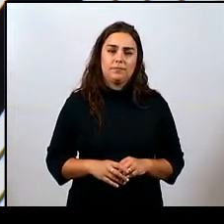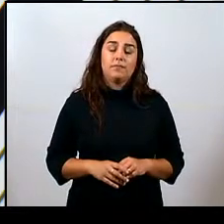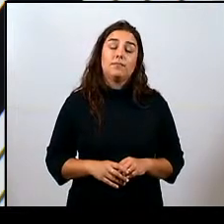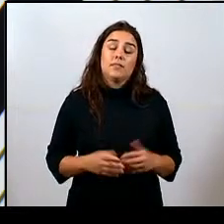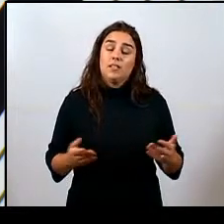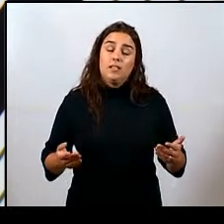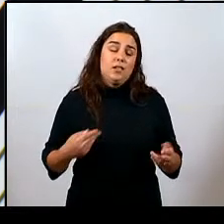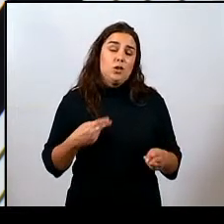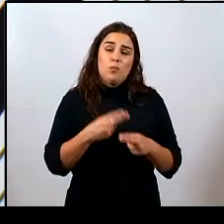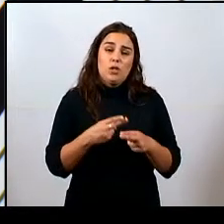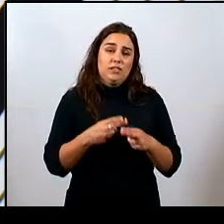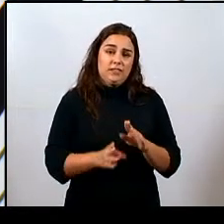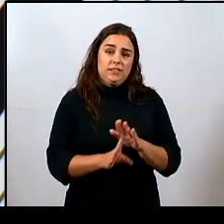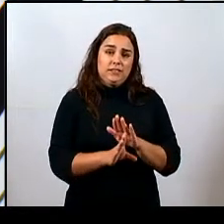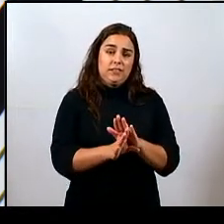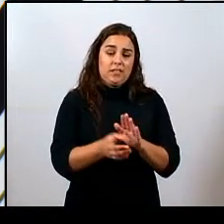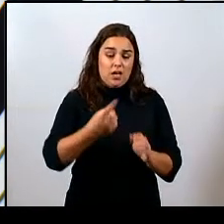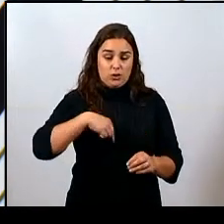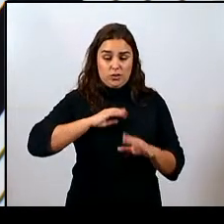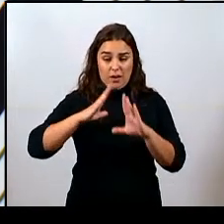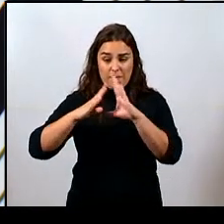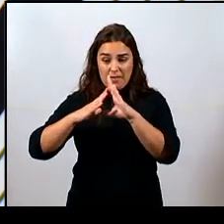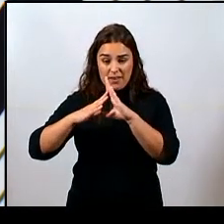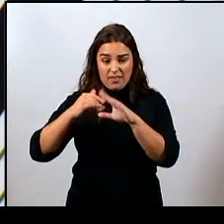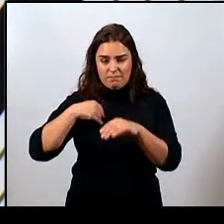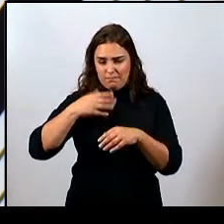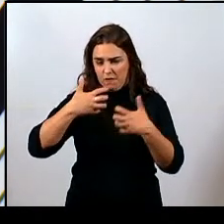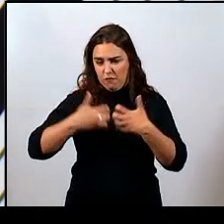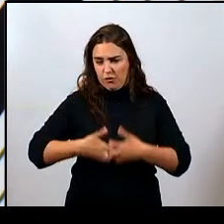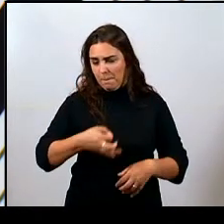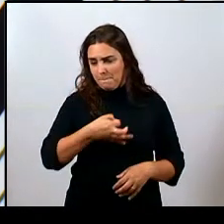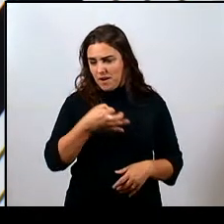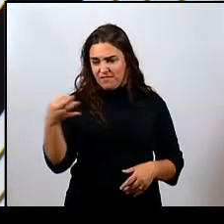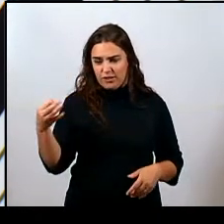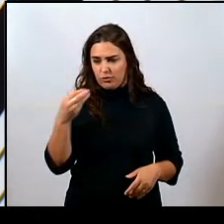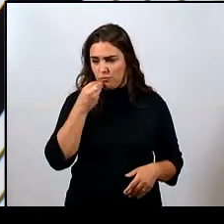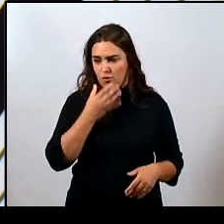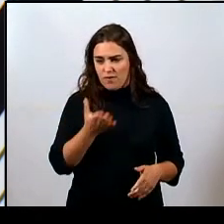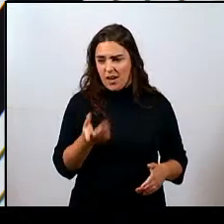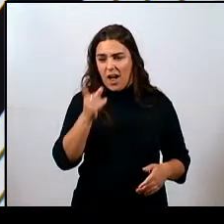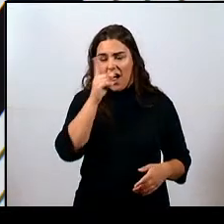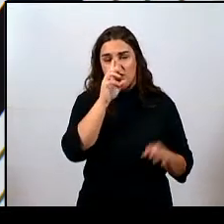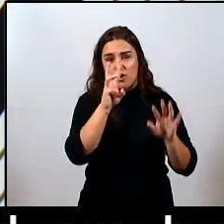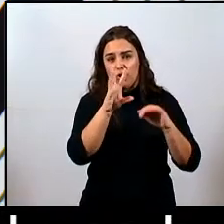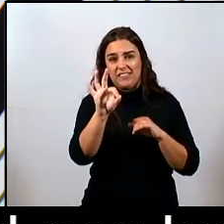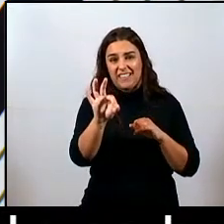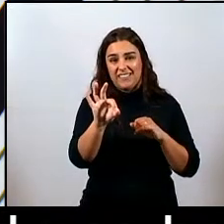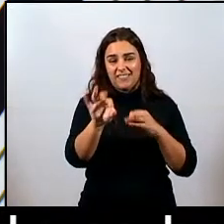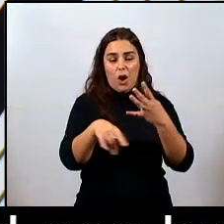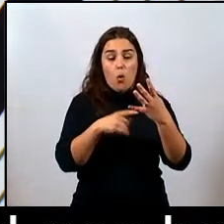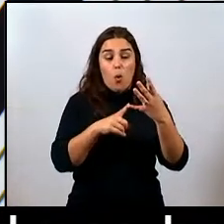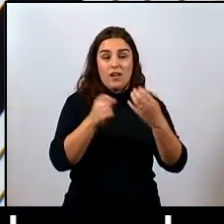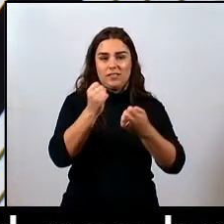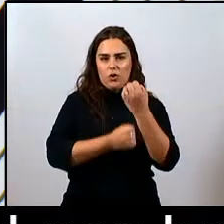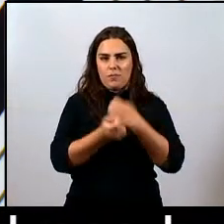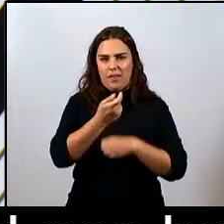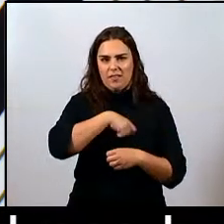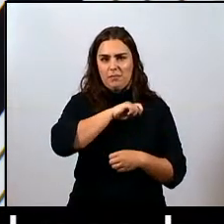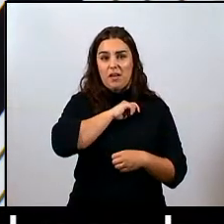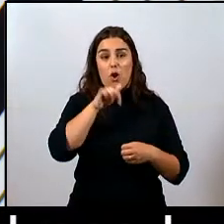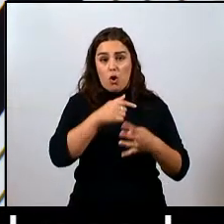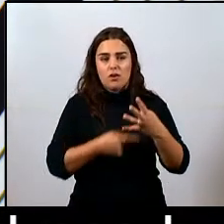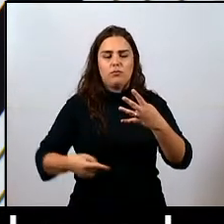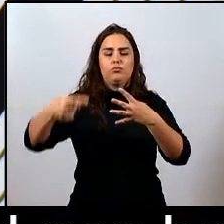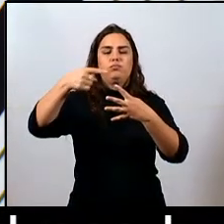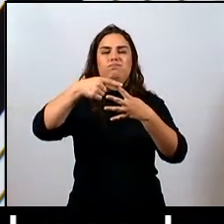estas políticas. A nosotros en Madrid nos ha funcionado de una manera extraordinaria. En los años 80 éramos la cuarta economía de España y hoy somos la primera,